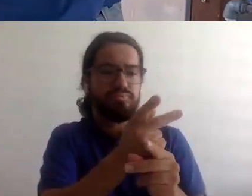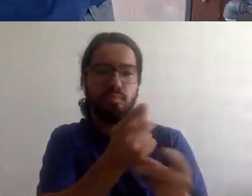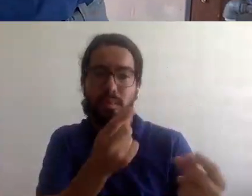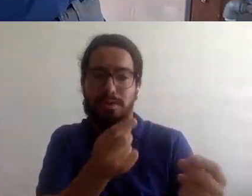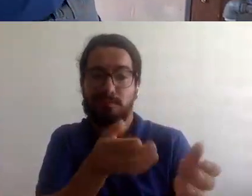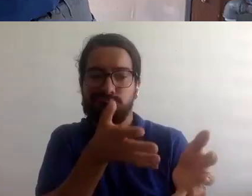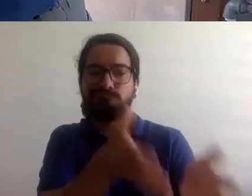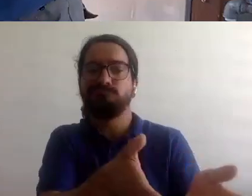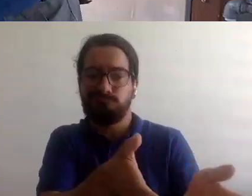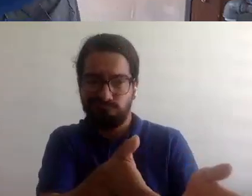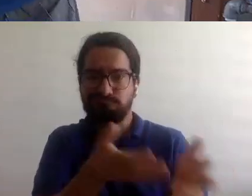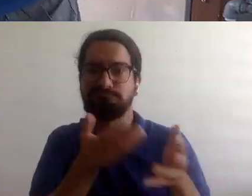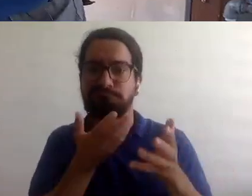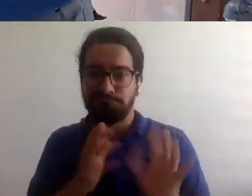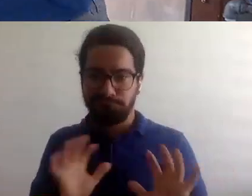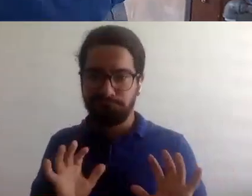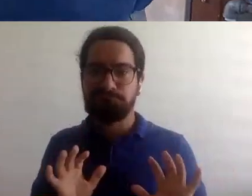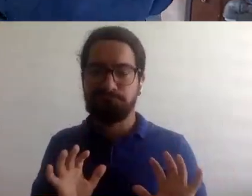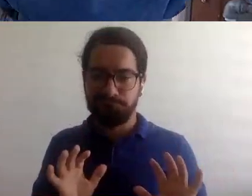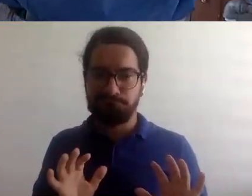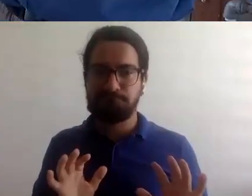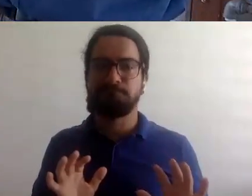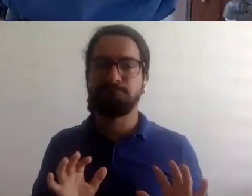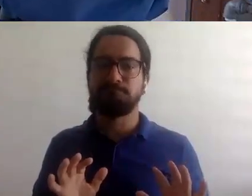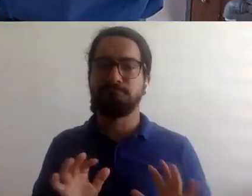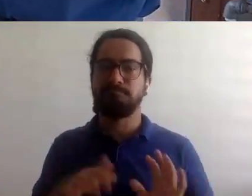la tenemos, ¿no? ¿Qué más vamos a comer?